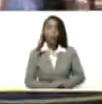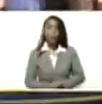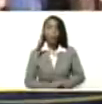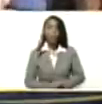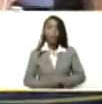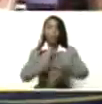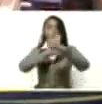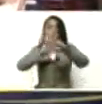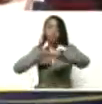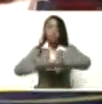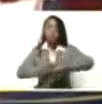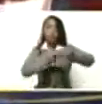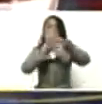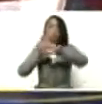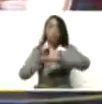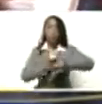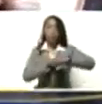anuncio